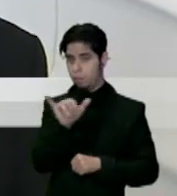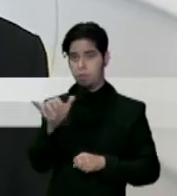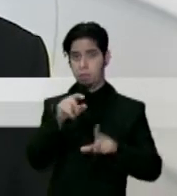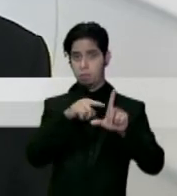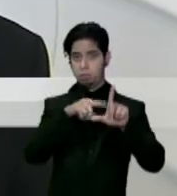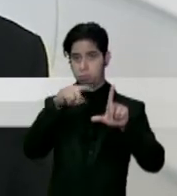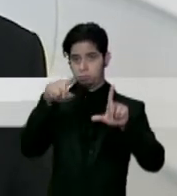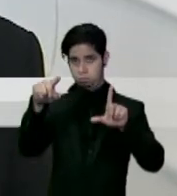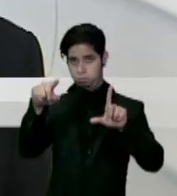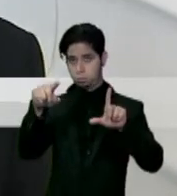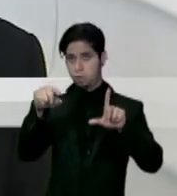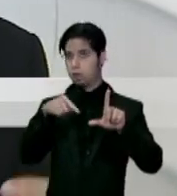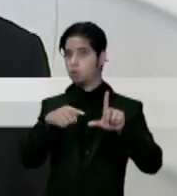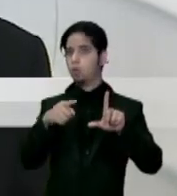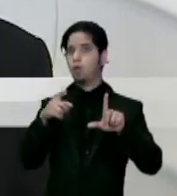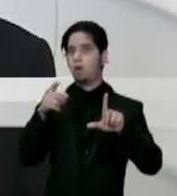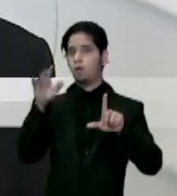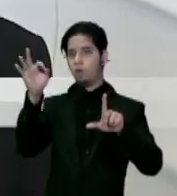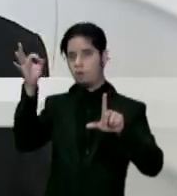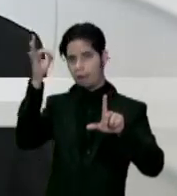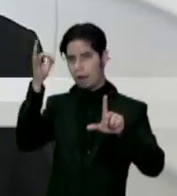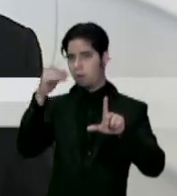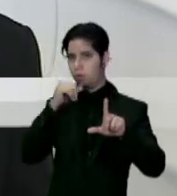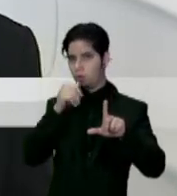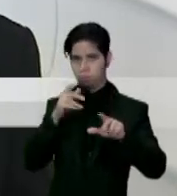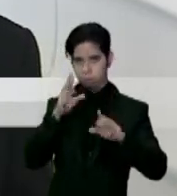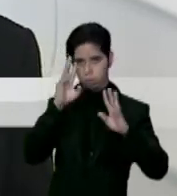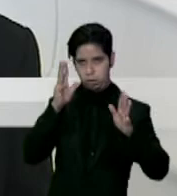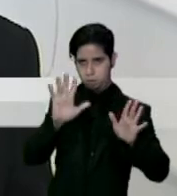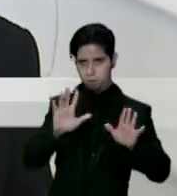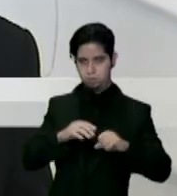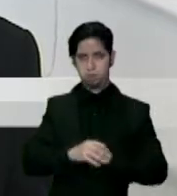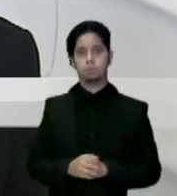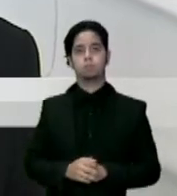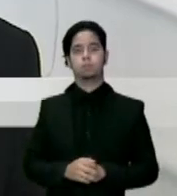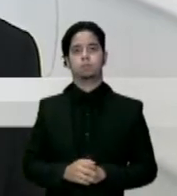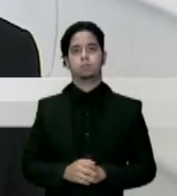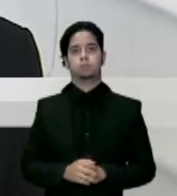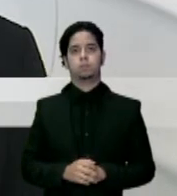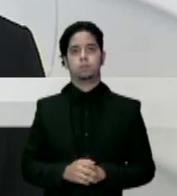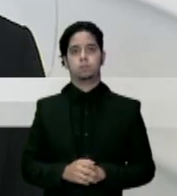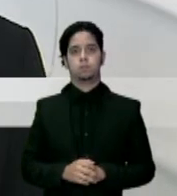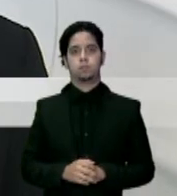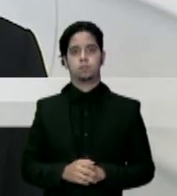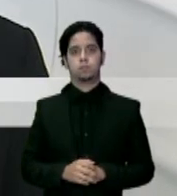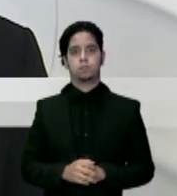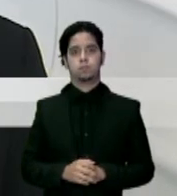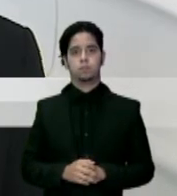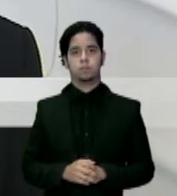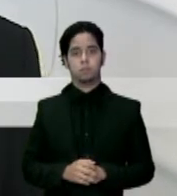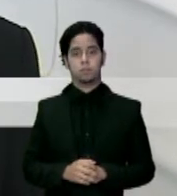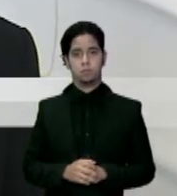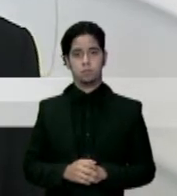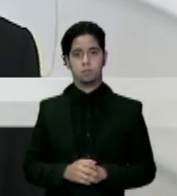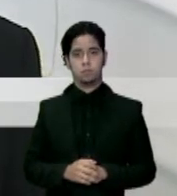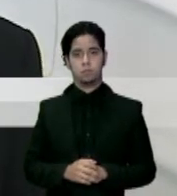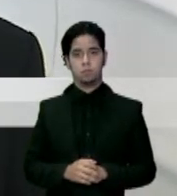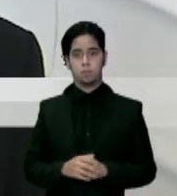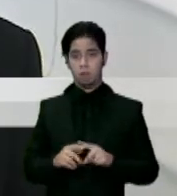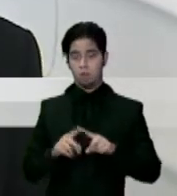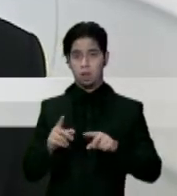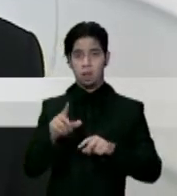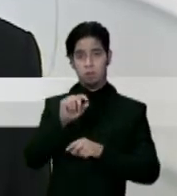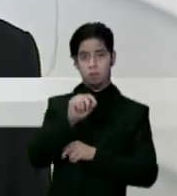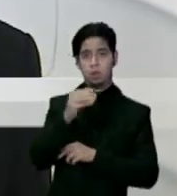Federal, entonces son estadísticas federales, establecen que también para el tercer trimestre del 2014 el número de pymes